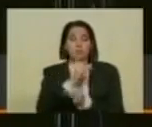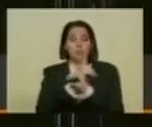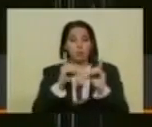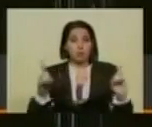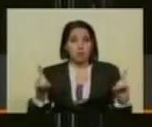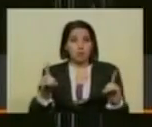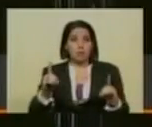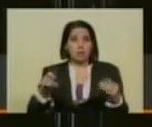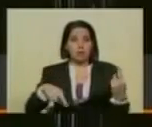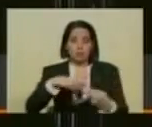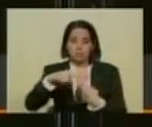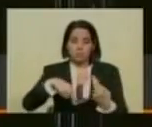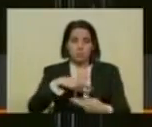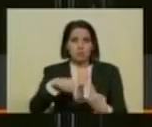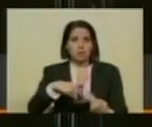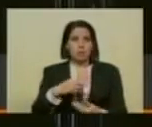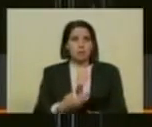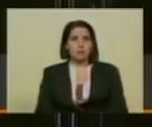republicana?